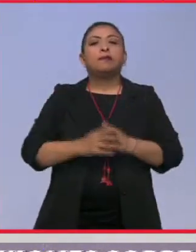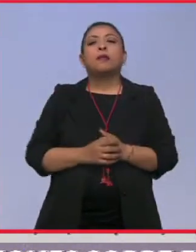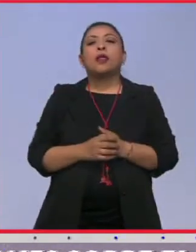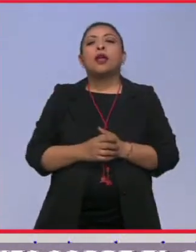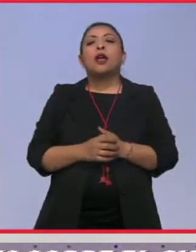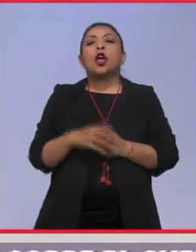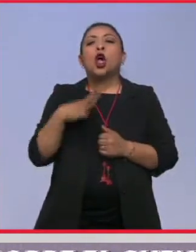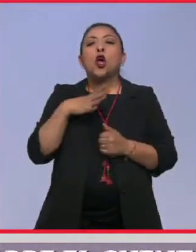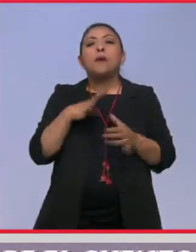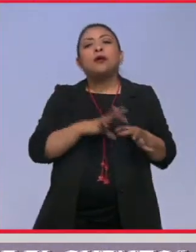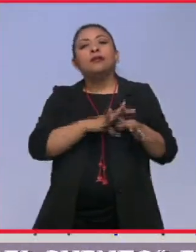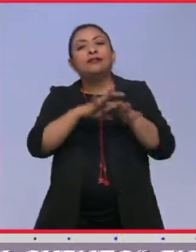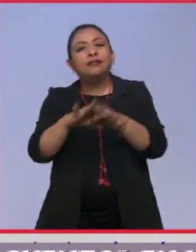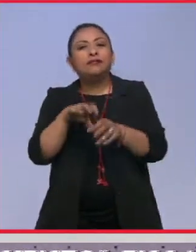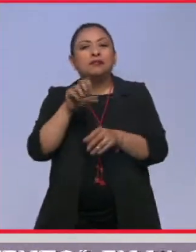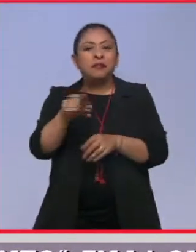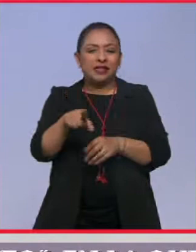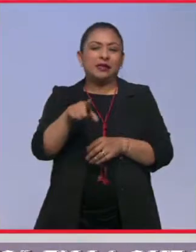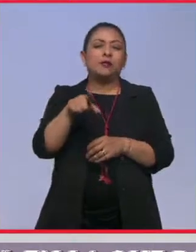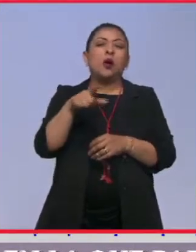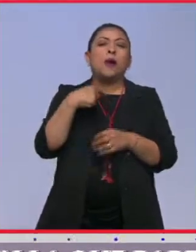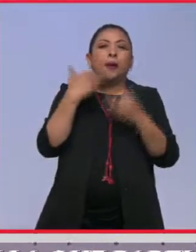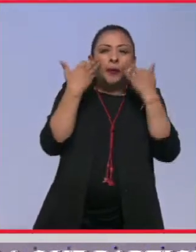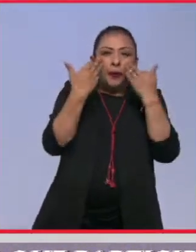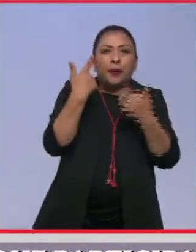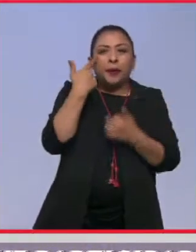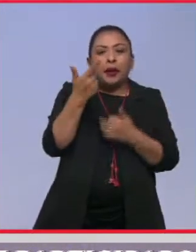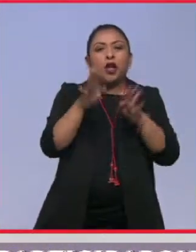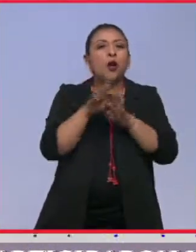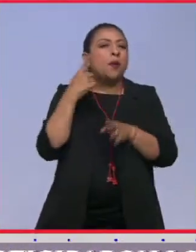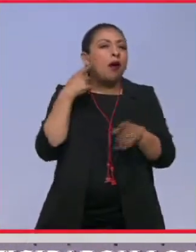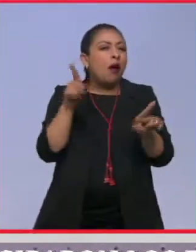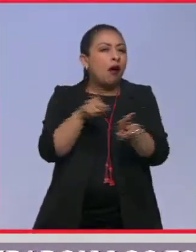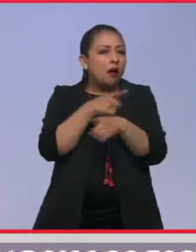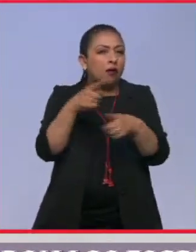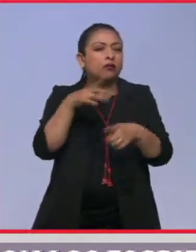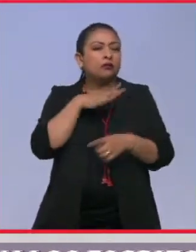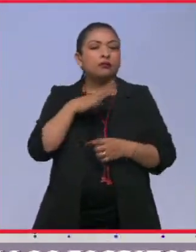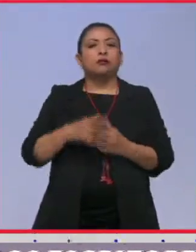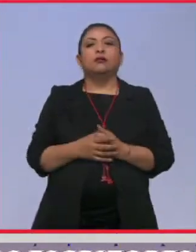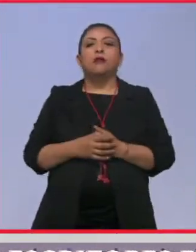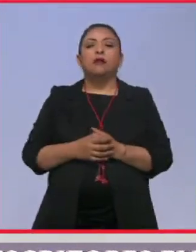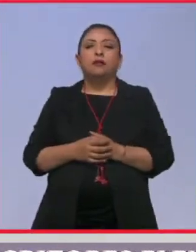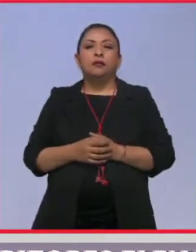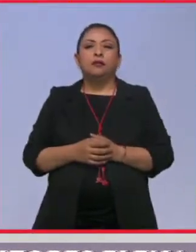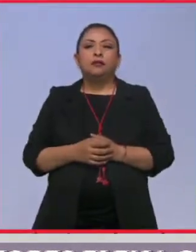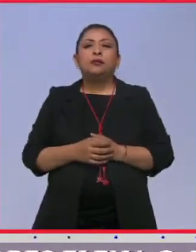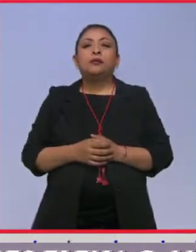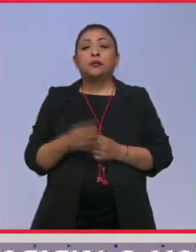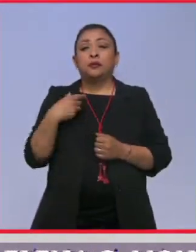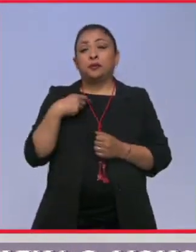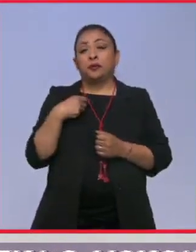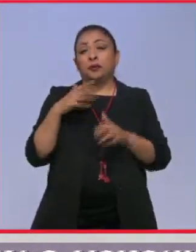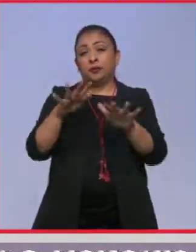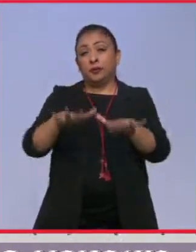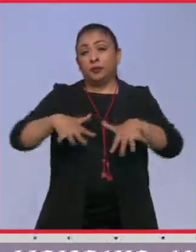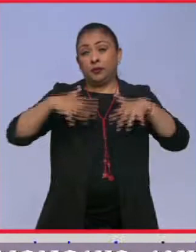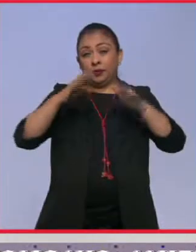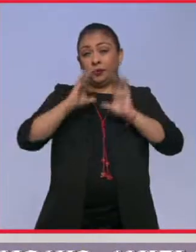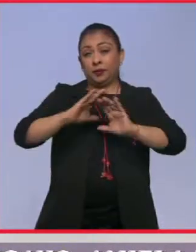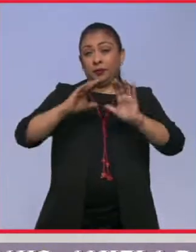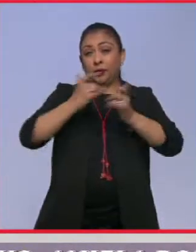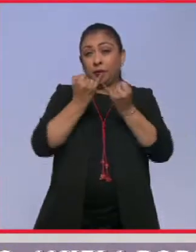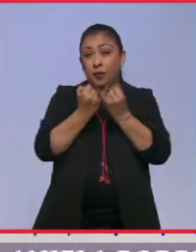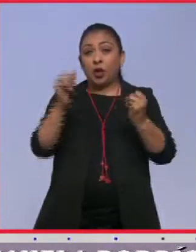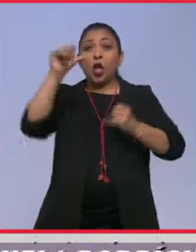nos van a llevar de la mano de Debussy y viendo cómo suenan esas interpretaciones. El concierto inaugural es hoy